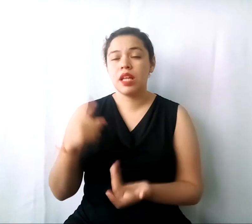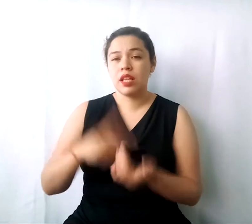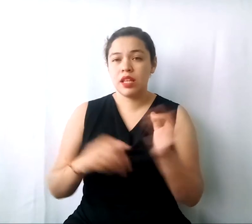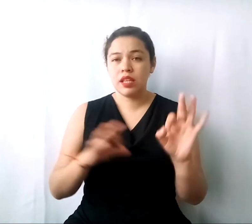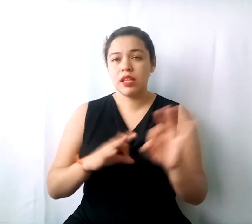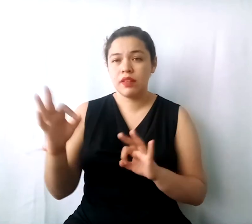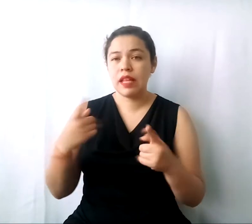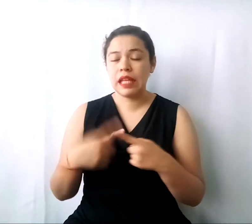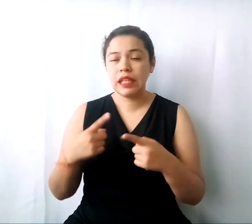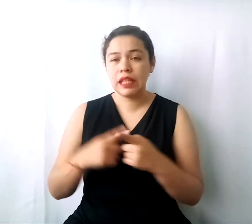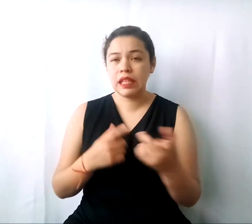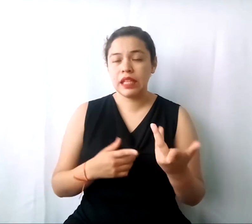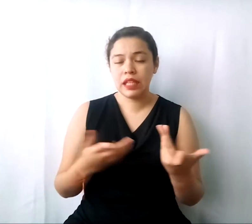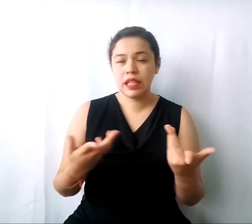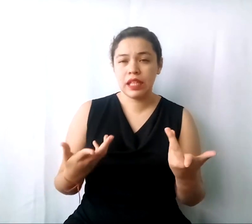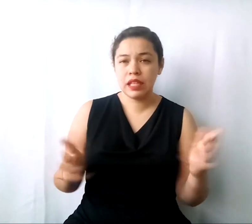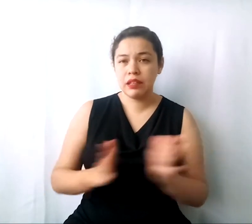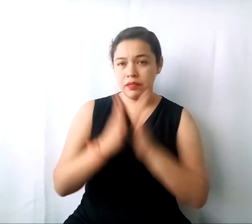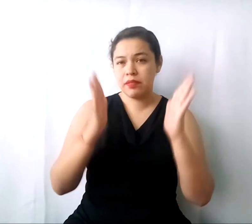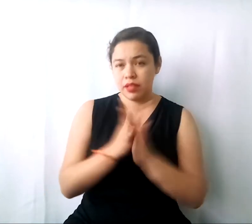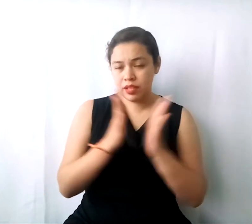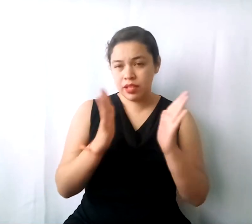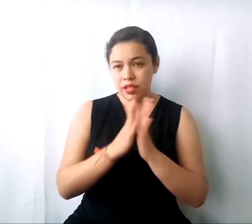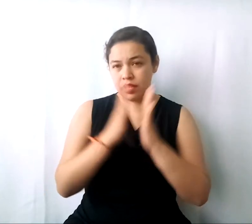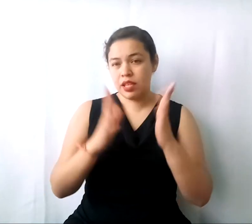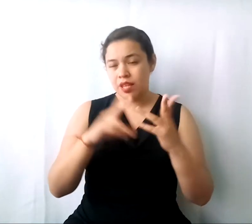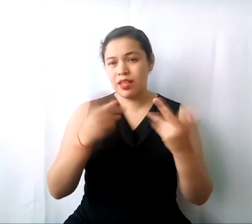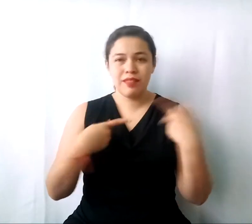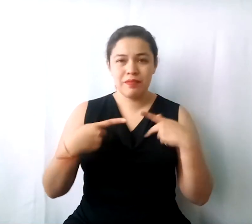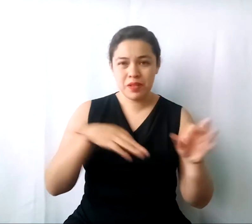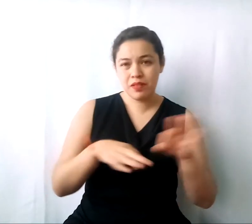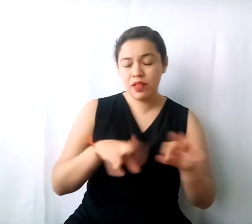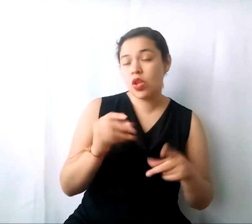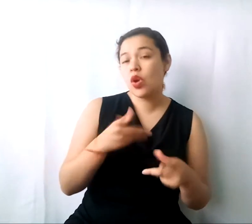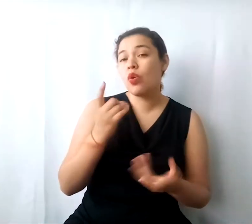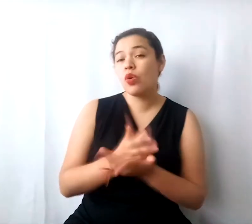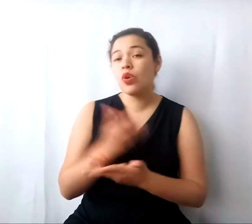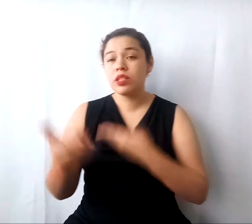aquí en realidad no hay trabajadores. Es un prestador de servicios empresariales.